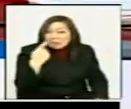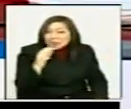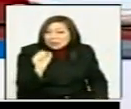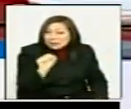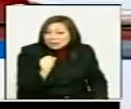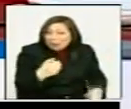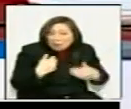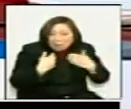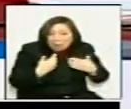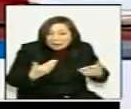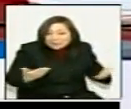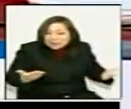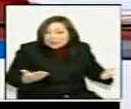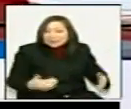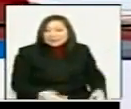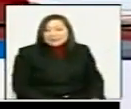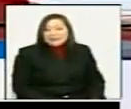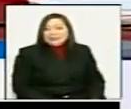soles.